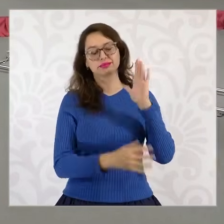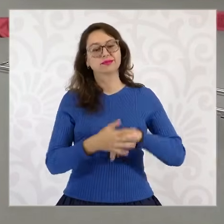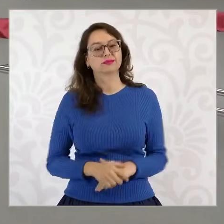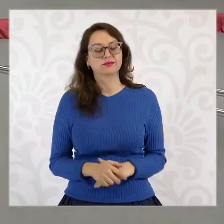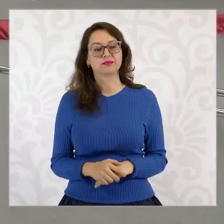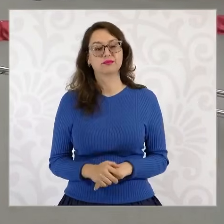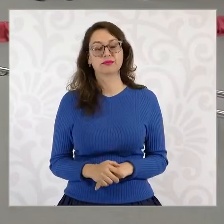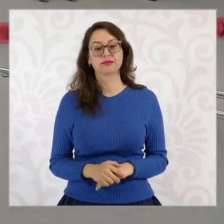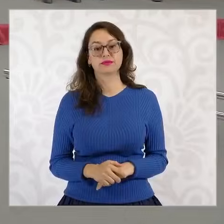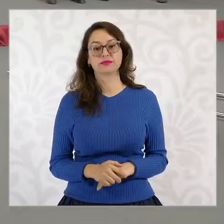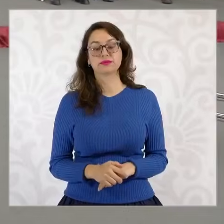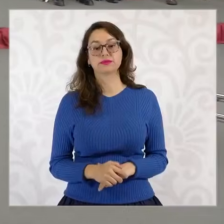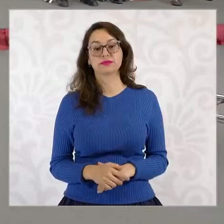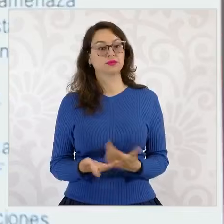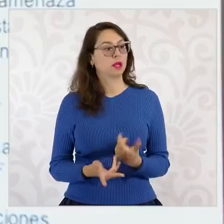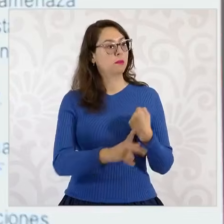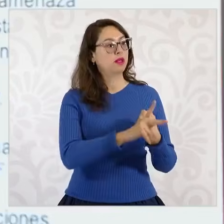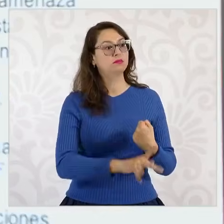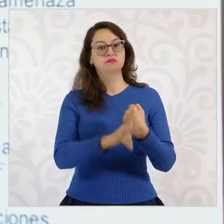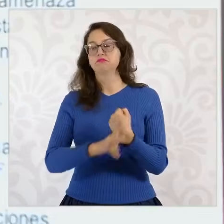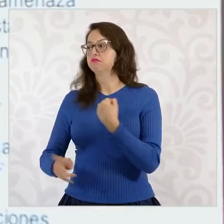La igualdad jurídica de los estados,